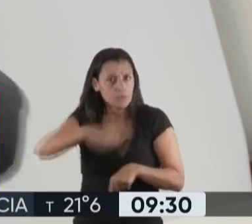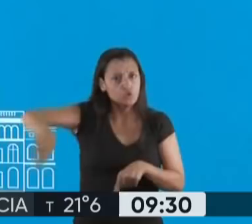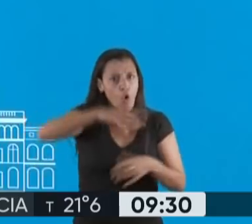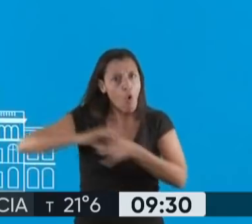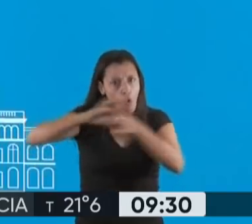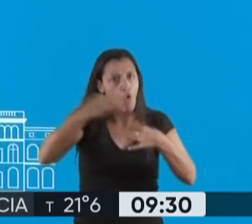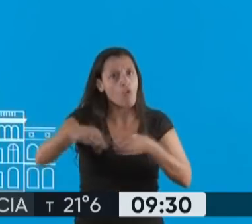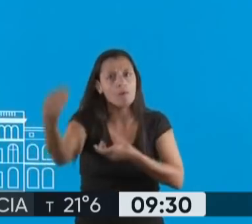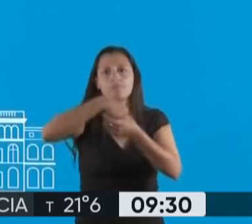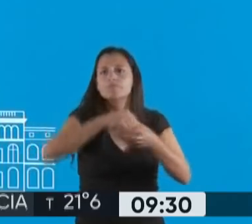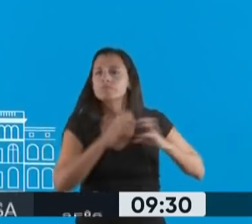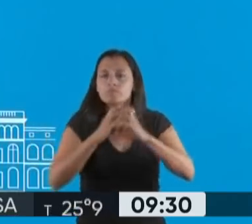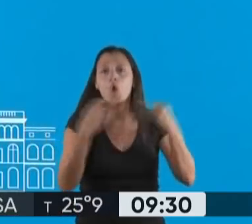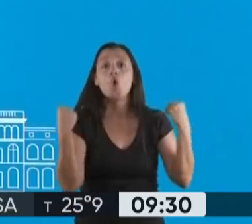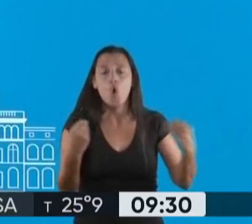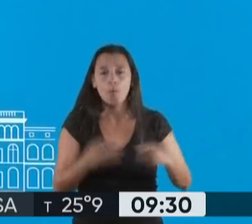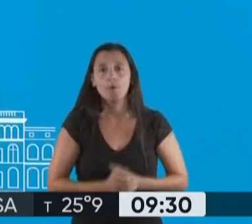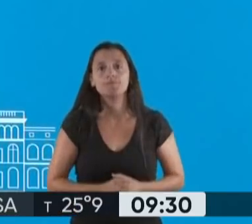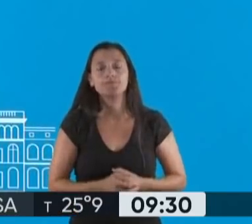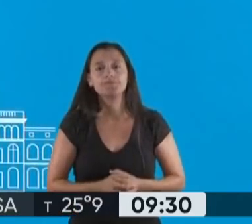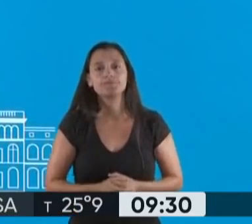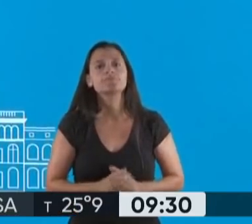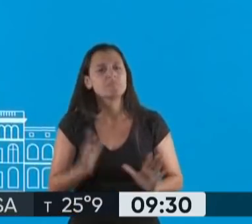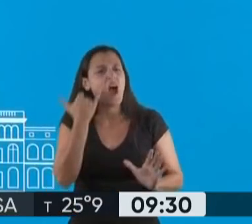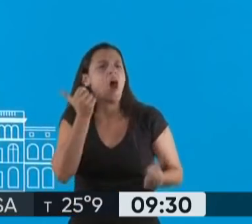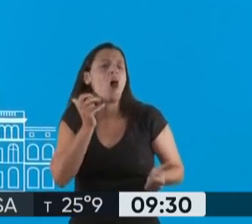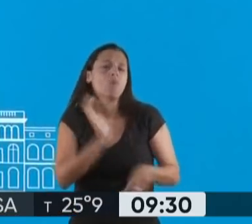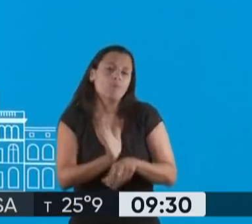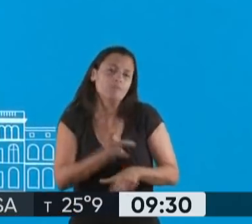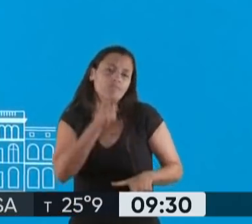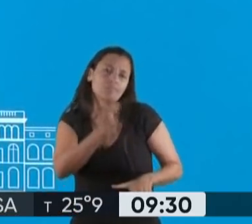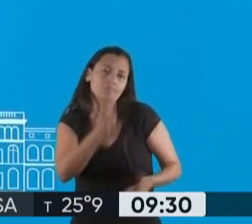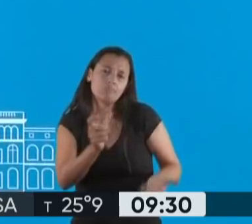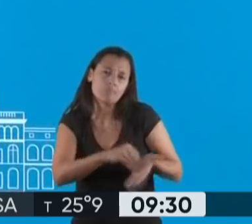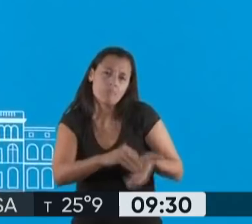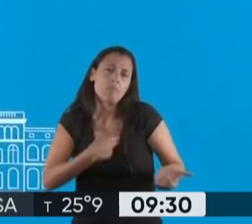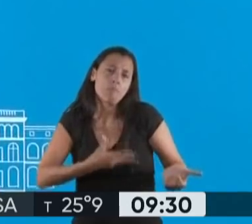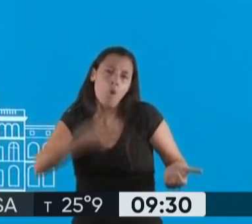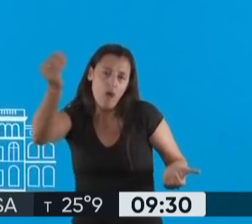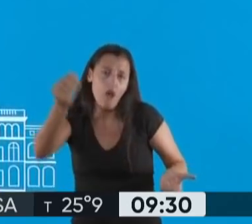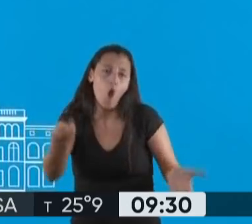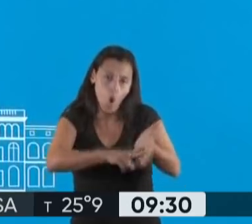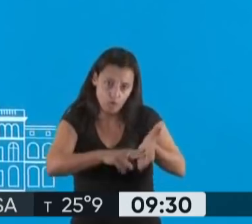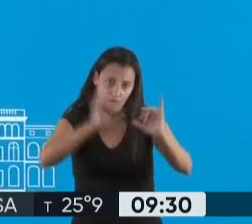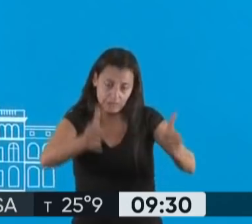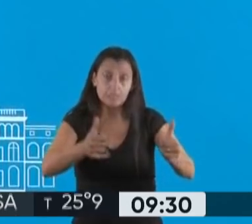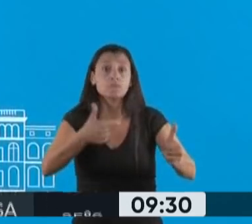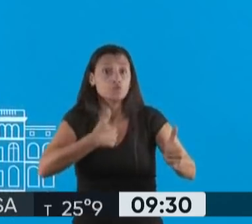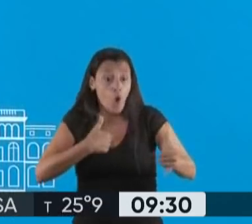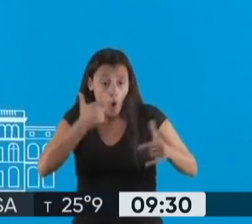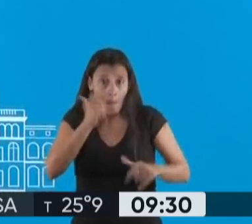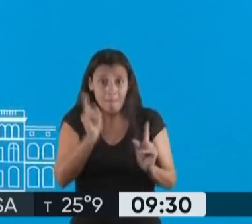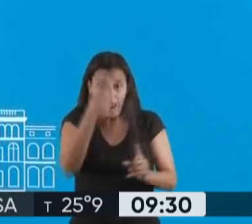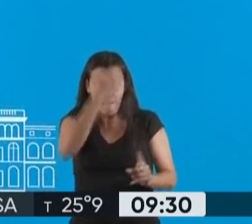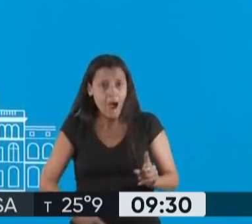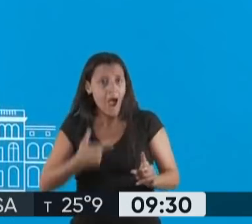Todos. Creo que la contesté varias veces, pero digo, lo vuelvo a contestar si quieren. Yo me opuse fervientemente al